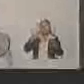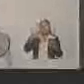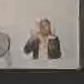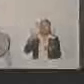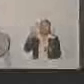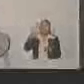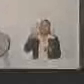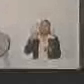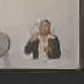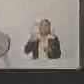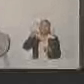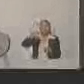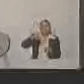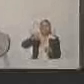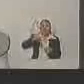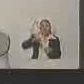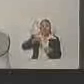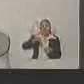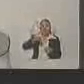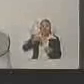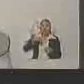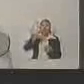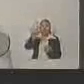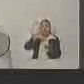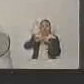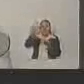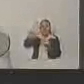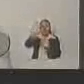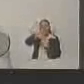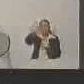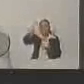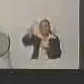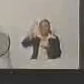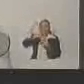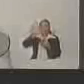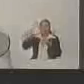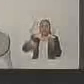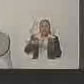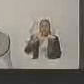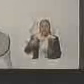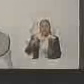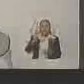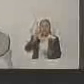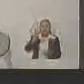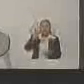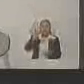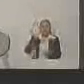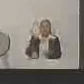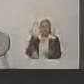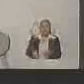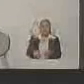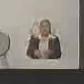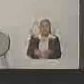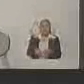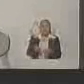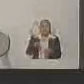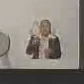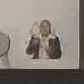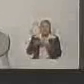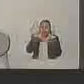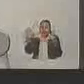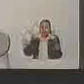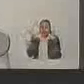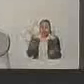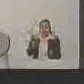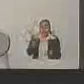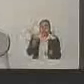yo como ciudadano se las agradezco a cada uno de los candidatos. Pero vamos a ver las cosas claras. Las cosas no han cambiado. Las cosas